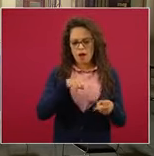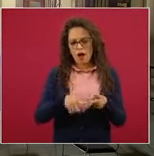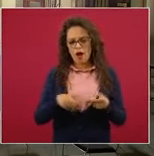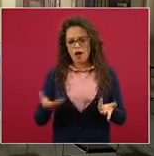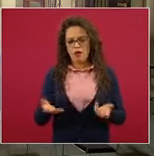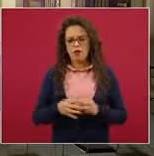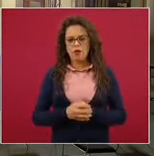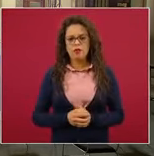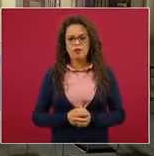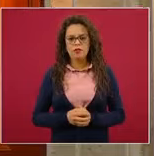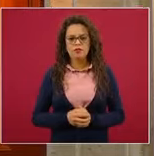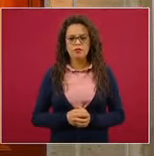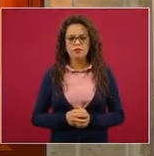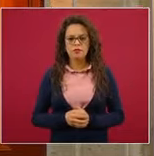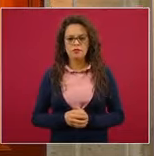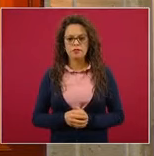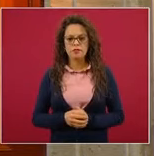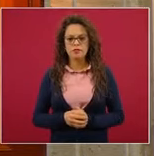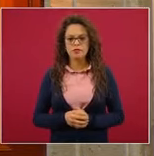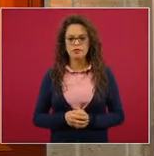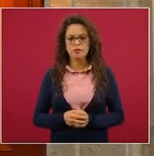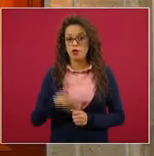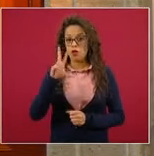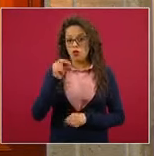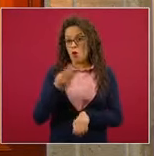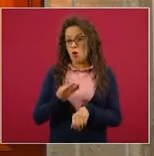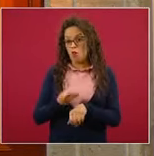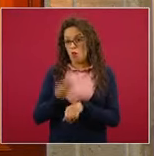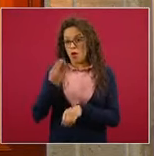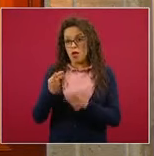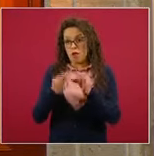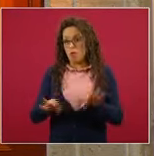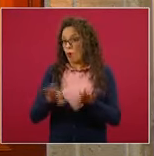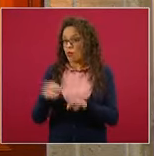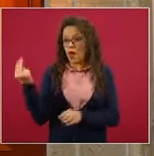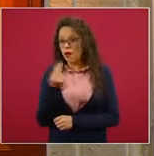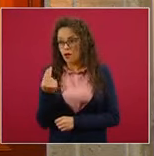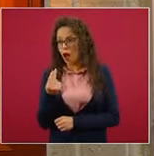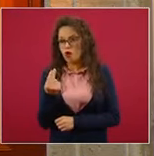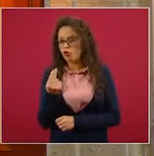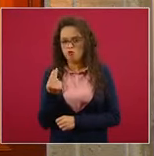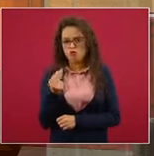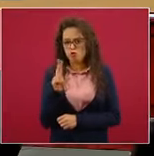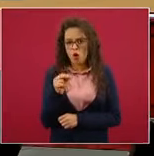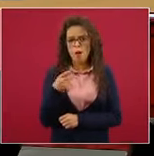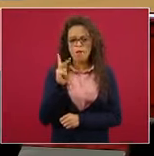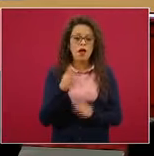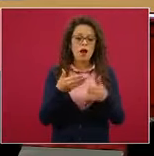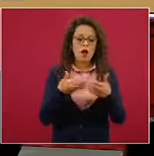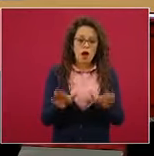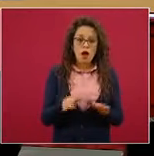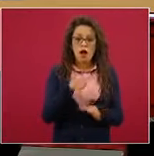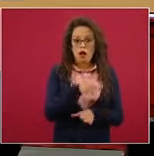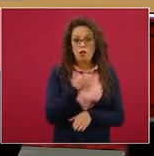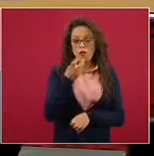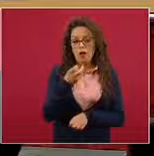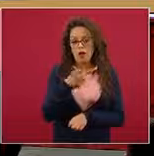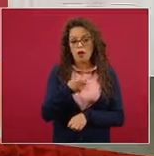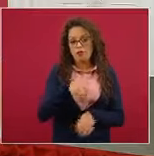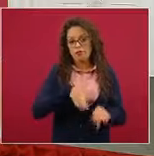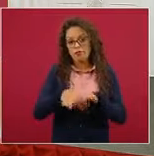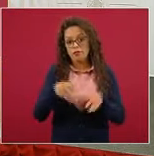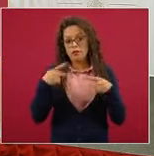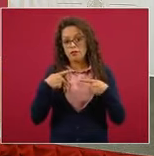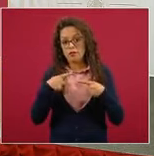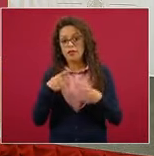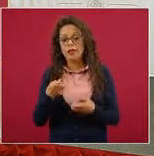necesariamente prioritarias, y dependiendo del orden que se pueda lograr de la mano, lógicamente, de la ciudadanía, es que podemos entonces